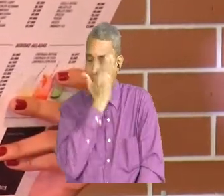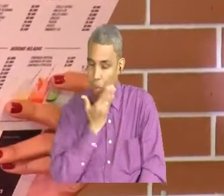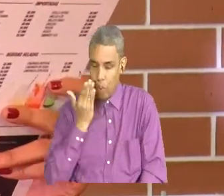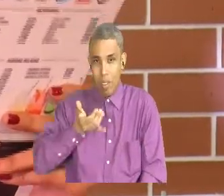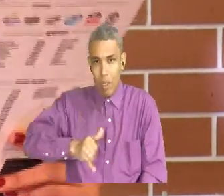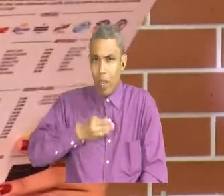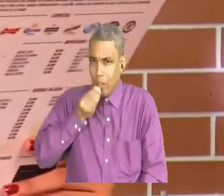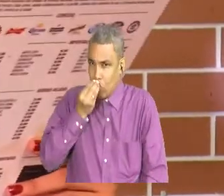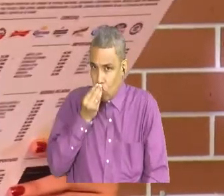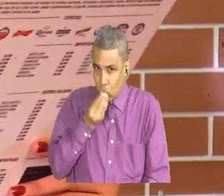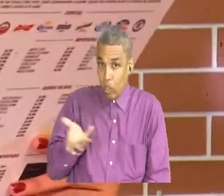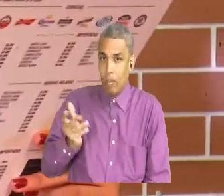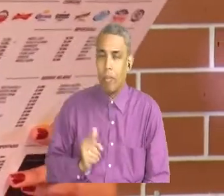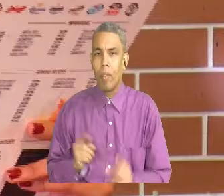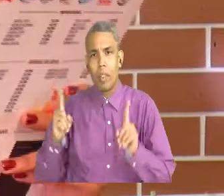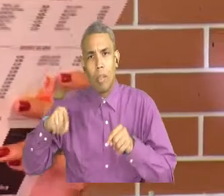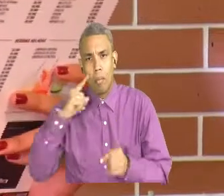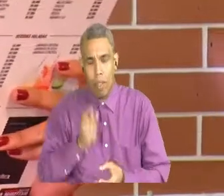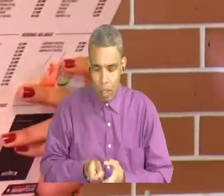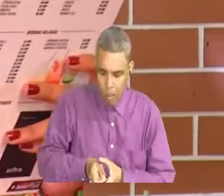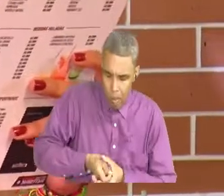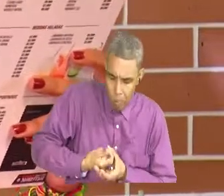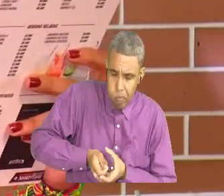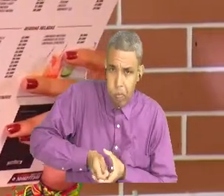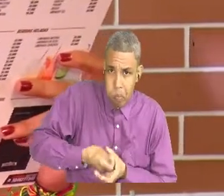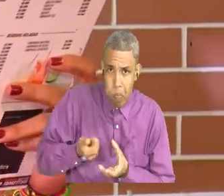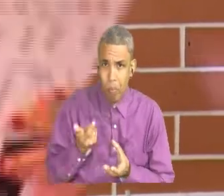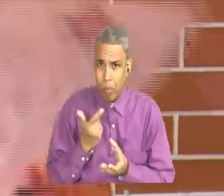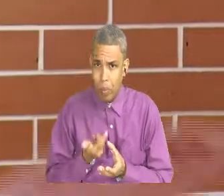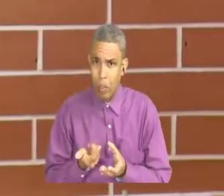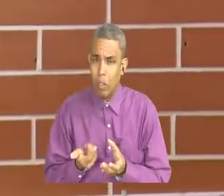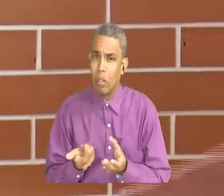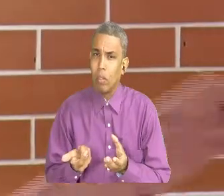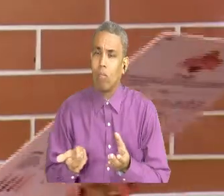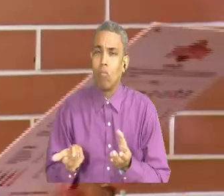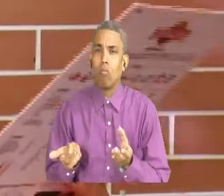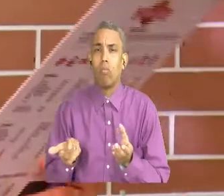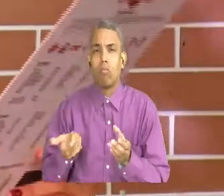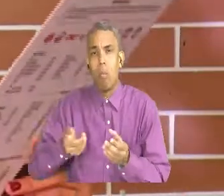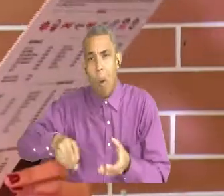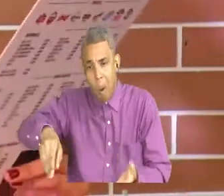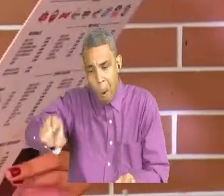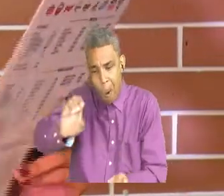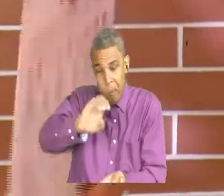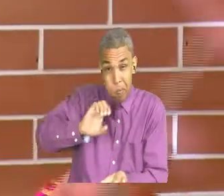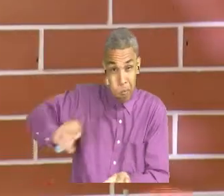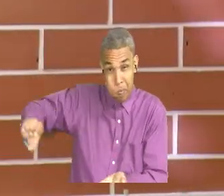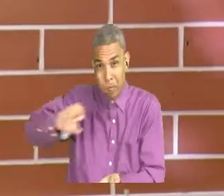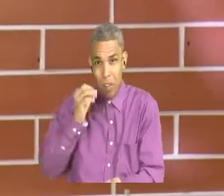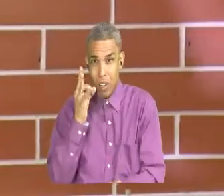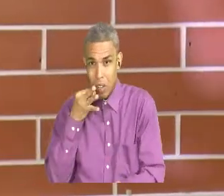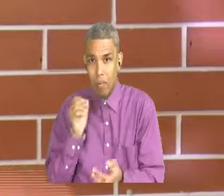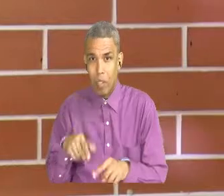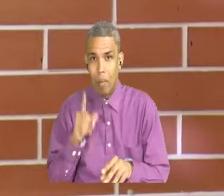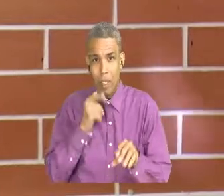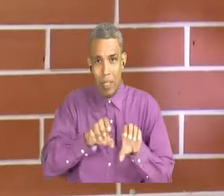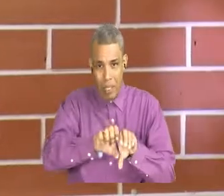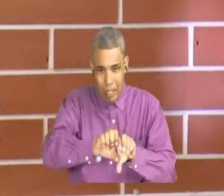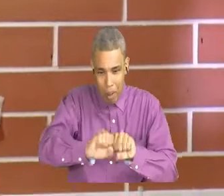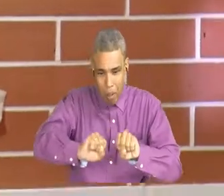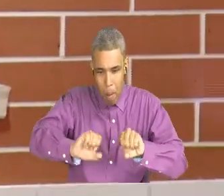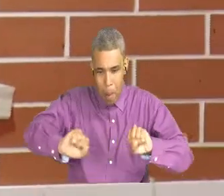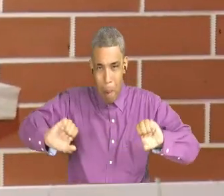son crocantes casquitos de papa, porcionados y acompañados de exquisita salsa de la casa, y choricitos cerveceros. Bueno,